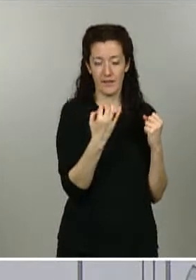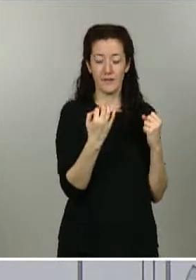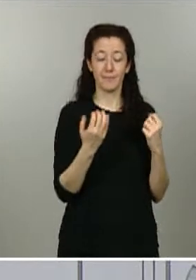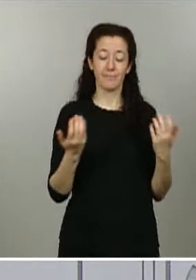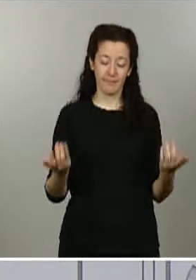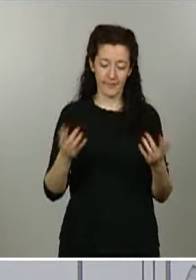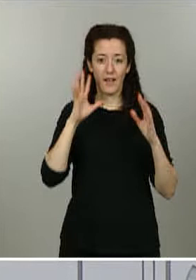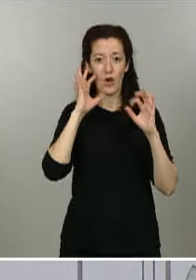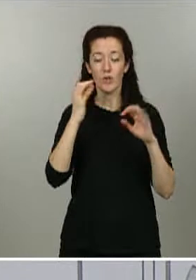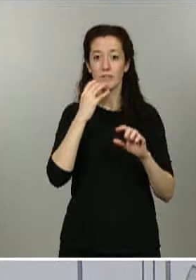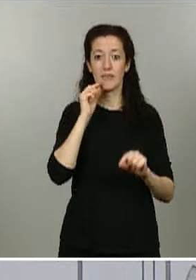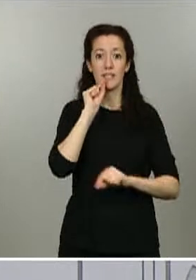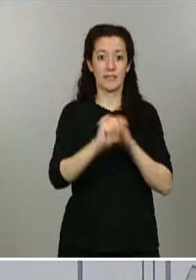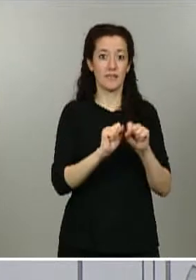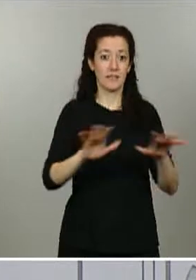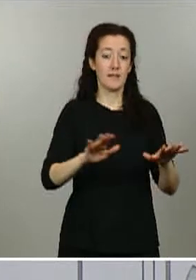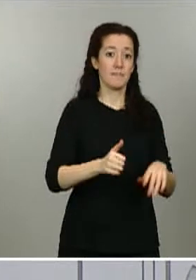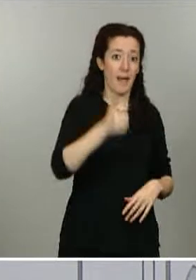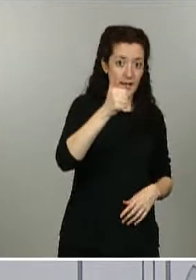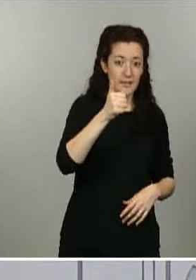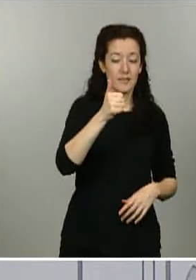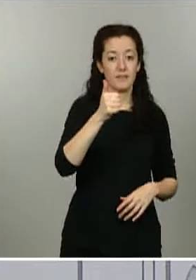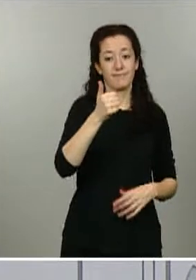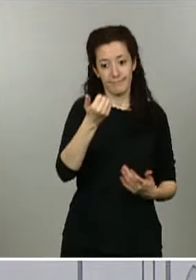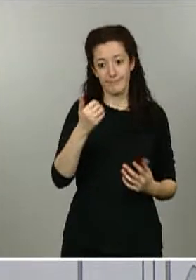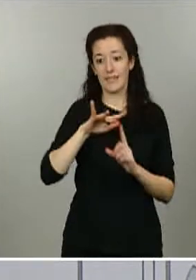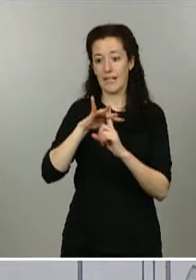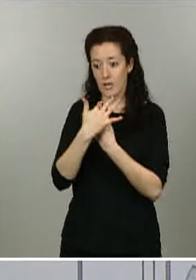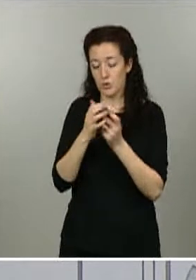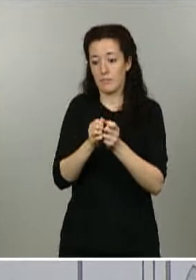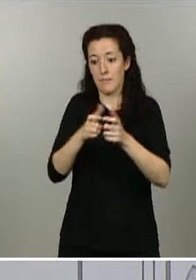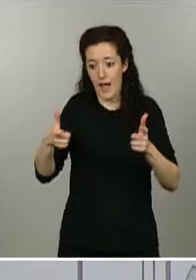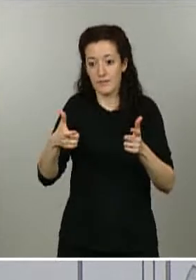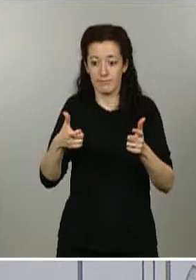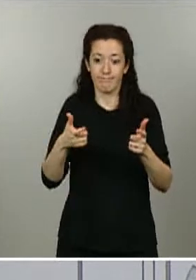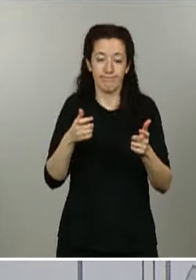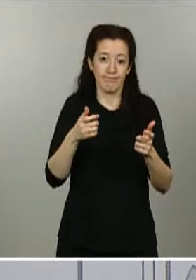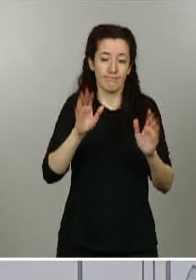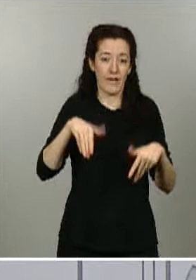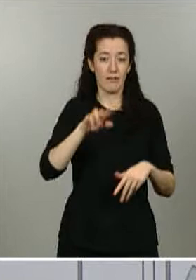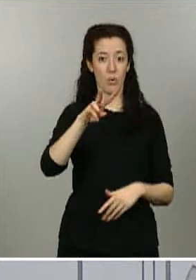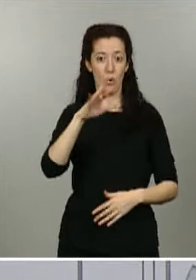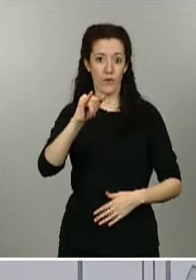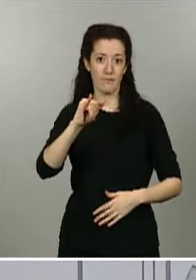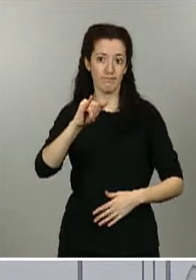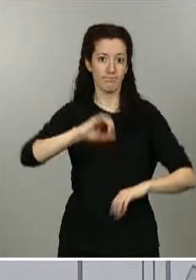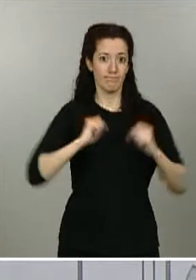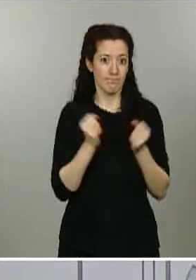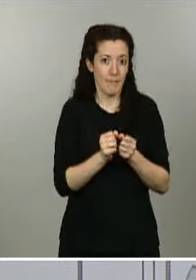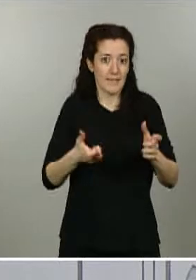esos casos ingresarán en UCI. Por lo tanto, tenemos que estar vigilantes en todas las fases del proceso y no en un único indicador.